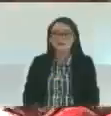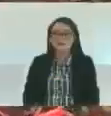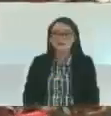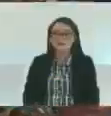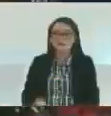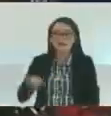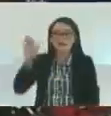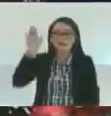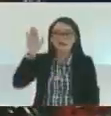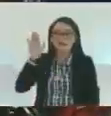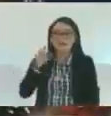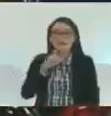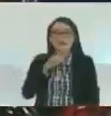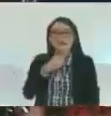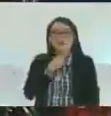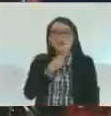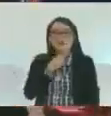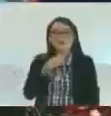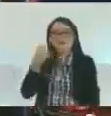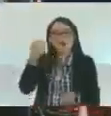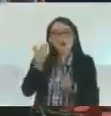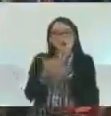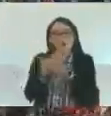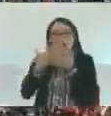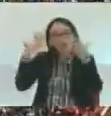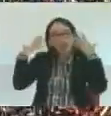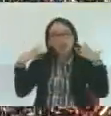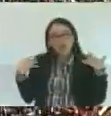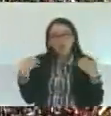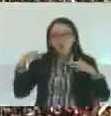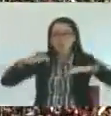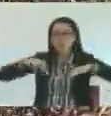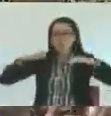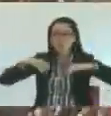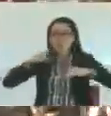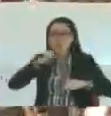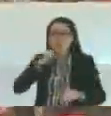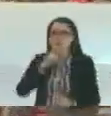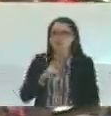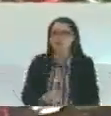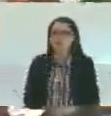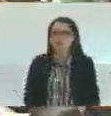Levanten la mano los que les gusta mojarse en la lluvia.